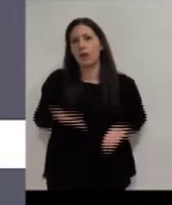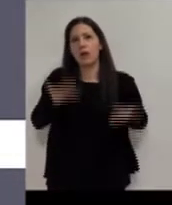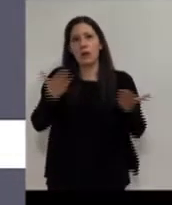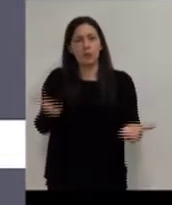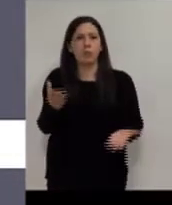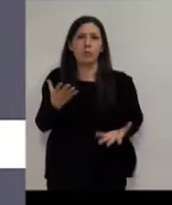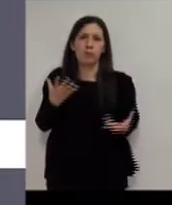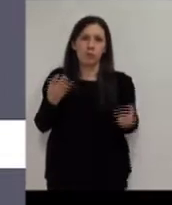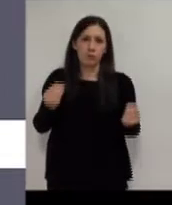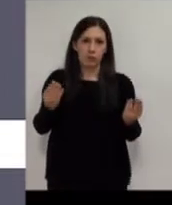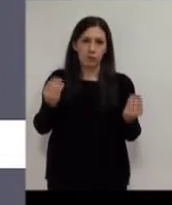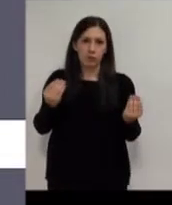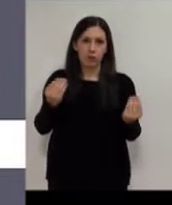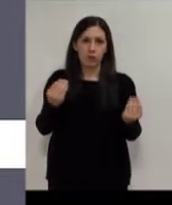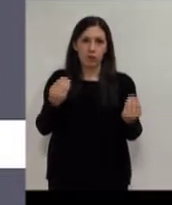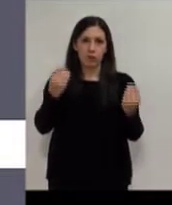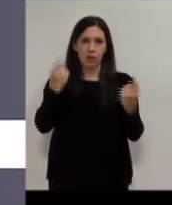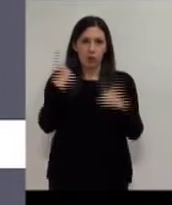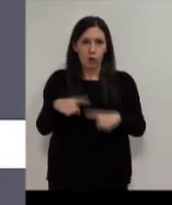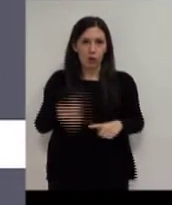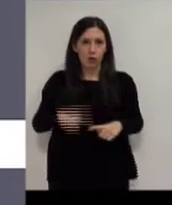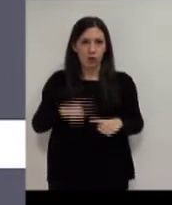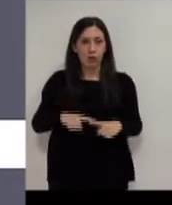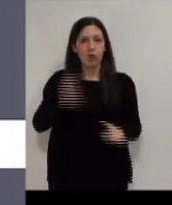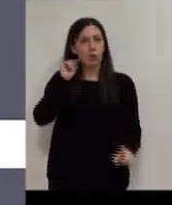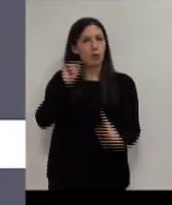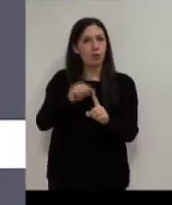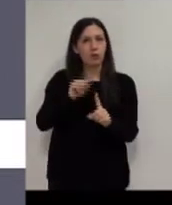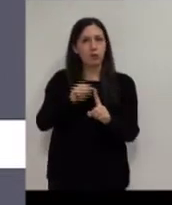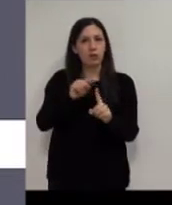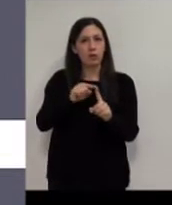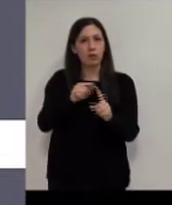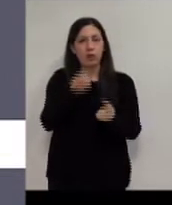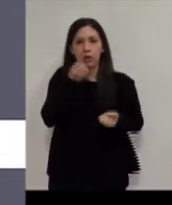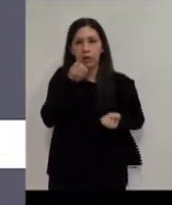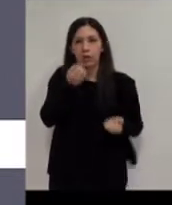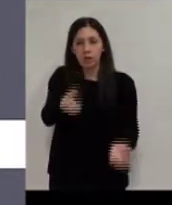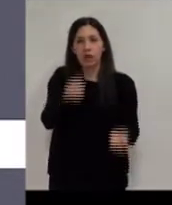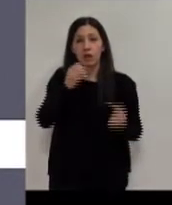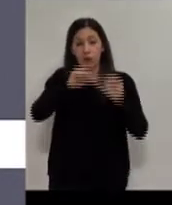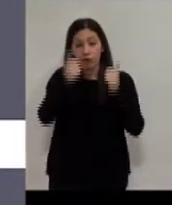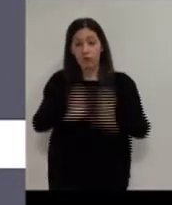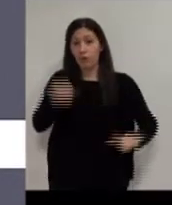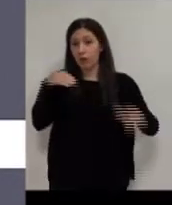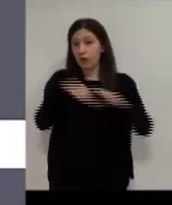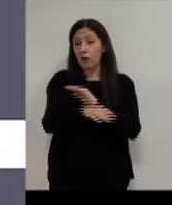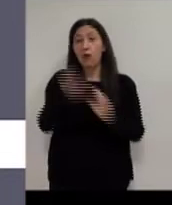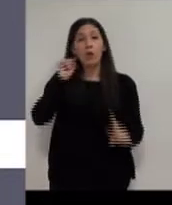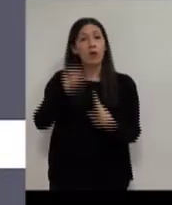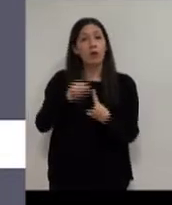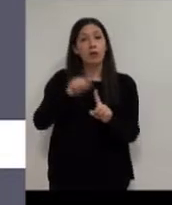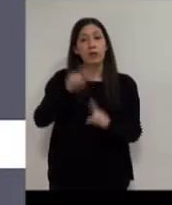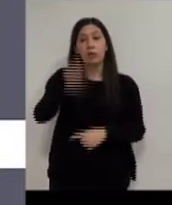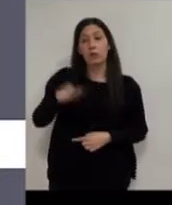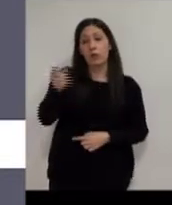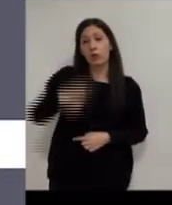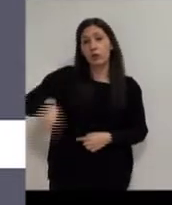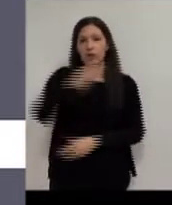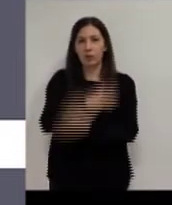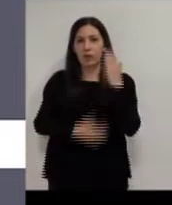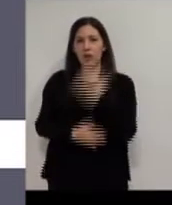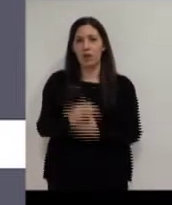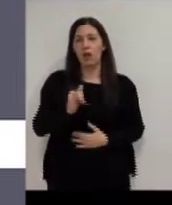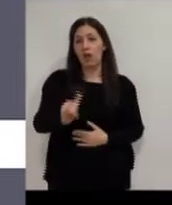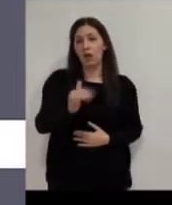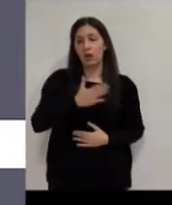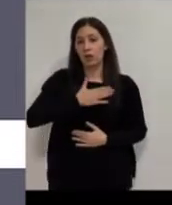creo que puede ayudar muchísimo en muchos aspectos a la hora de poner información en formatos accesibles